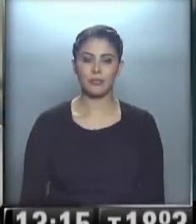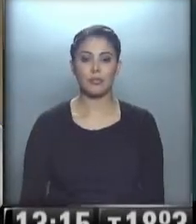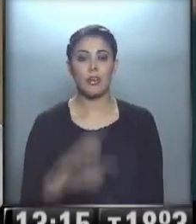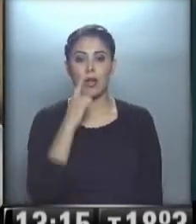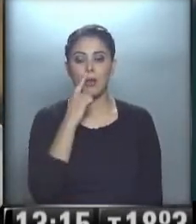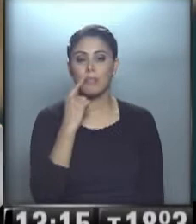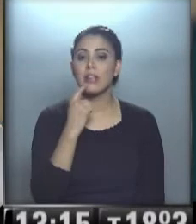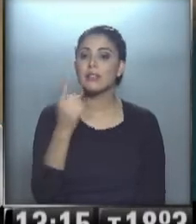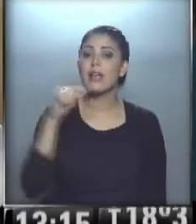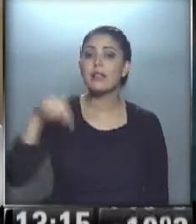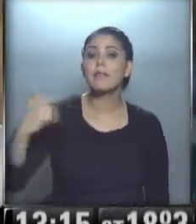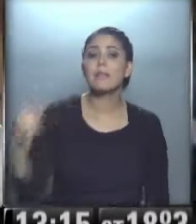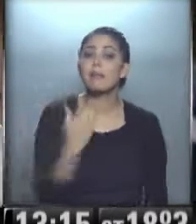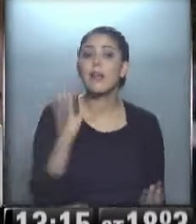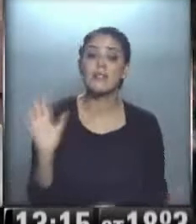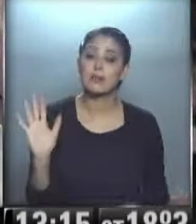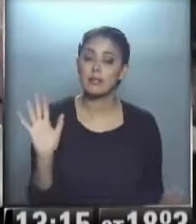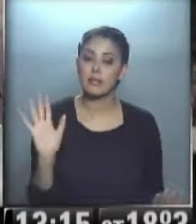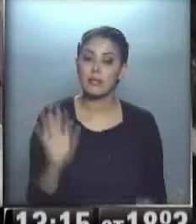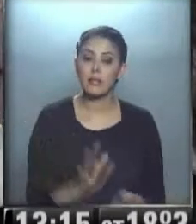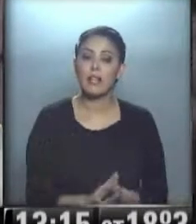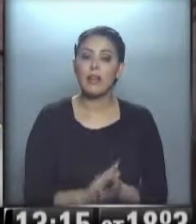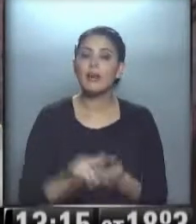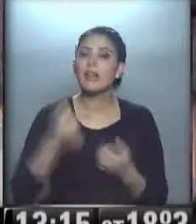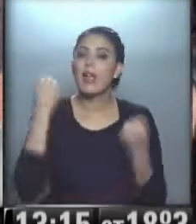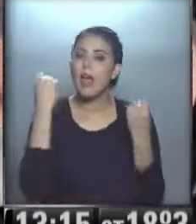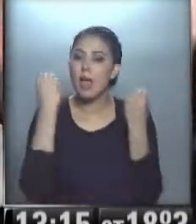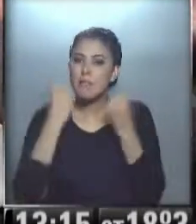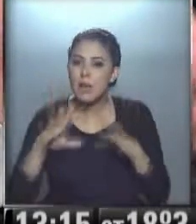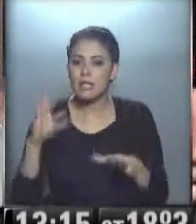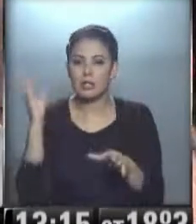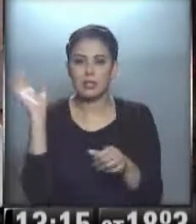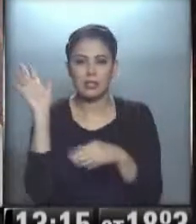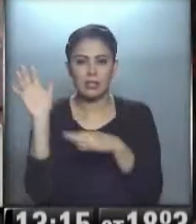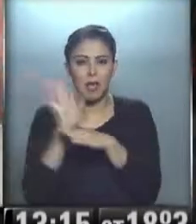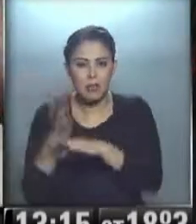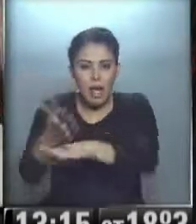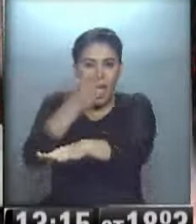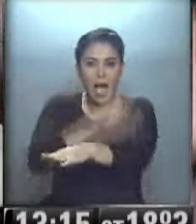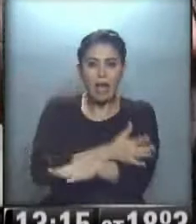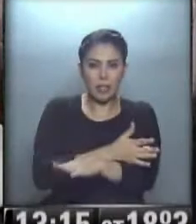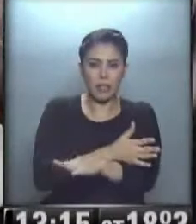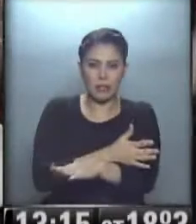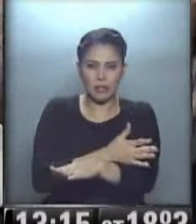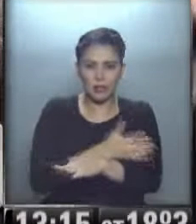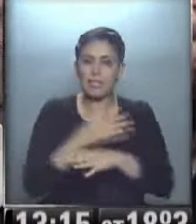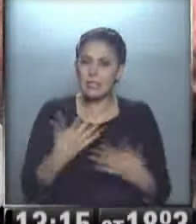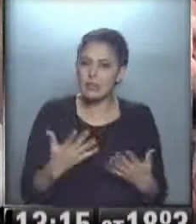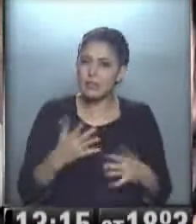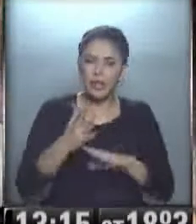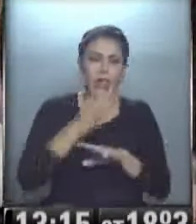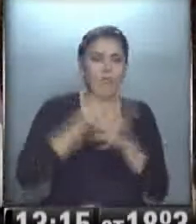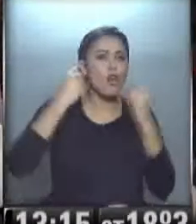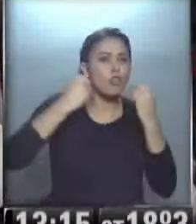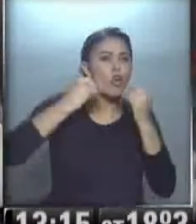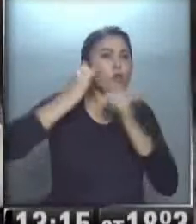vez, o una de las pocas veces, que previamente armé tanto, digamos, personaje, o sea, en la arquitectura